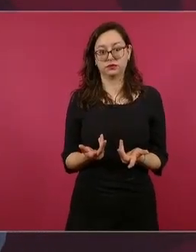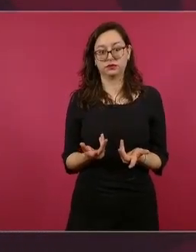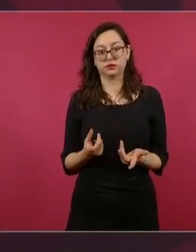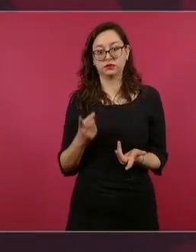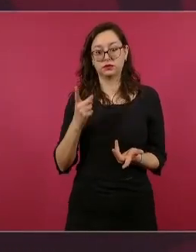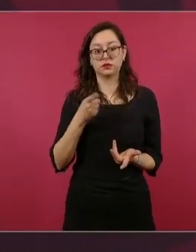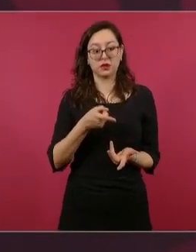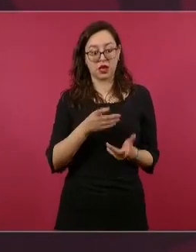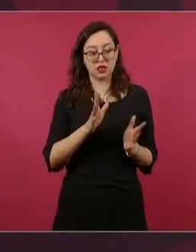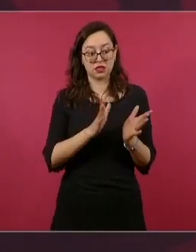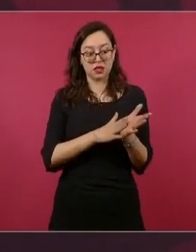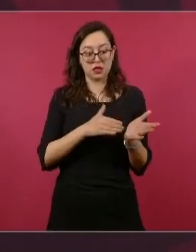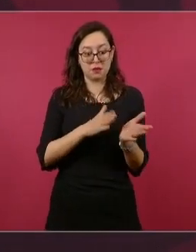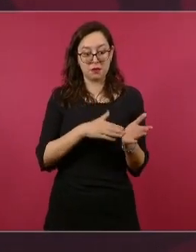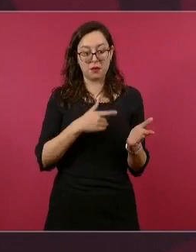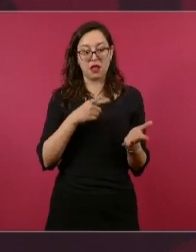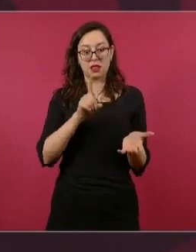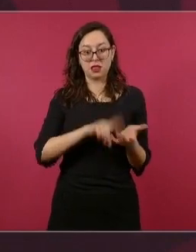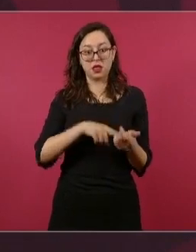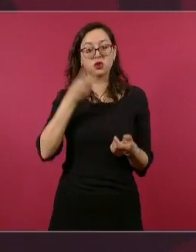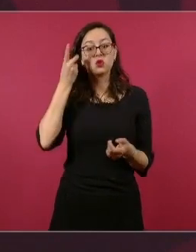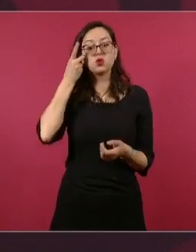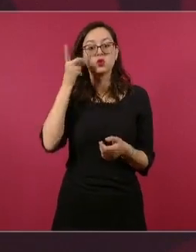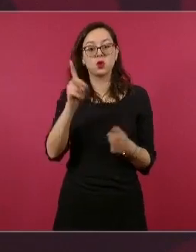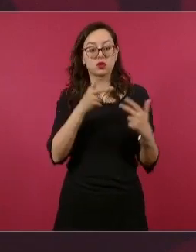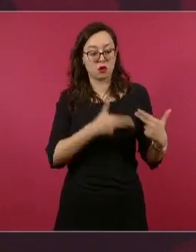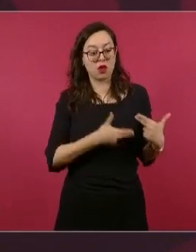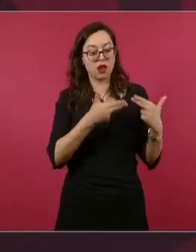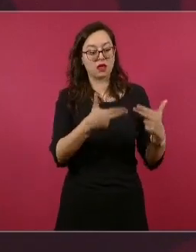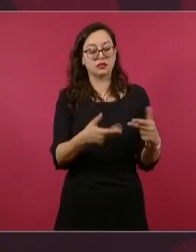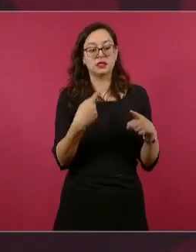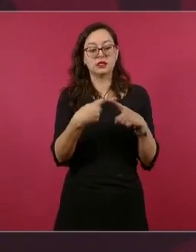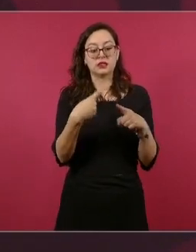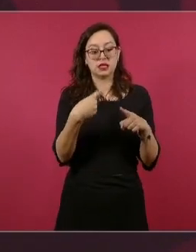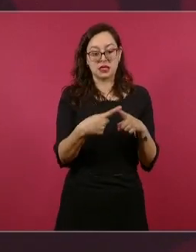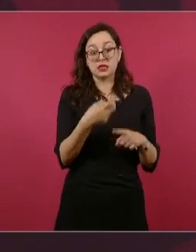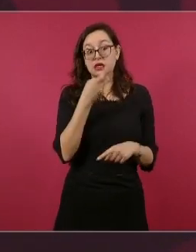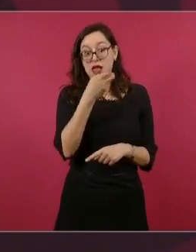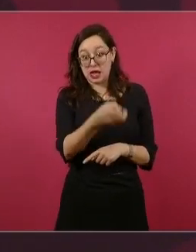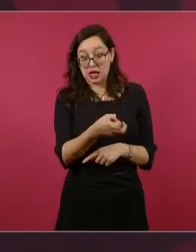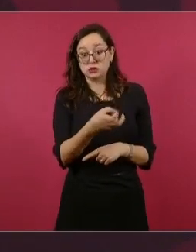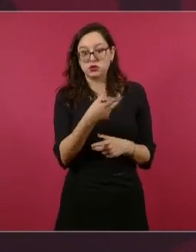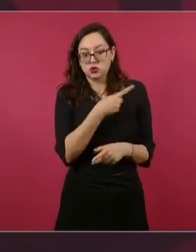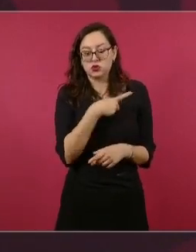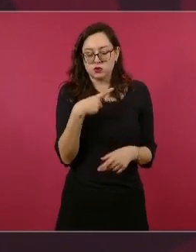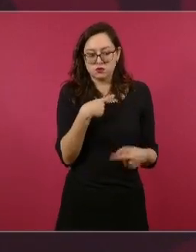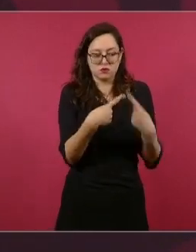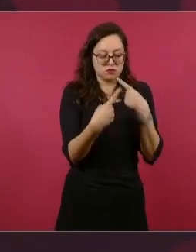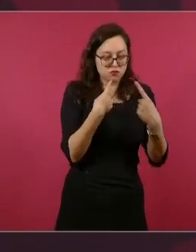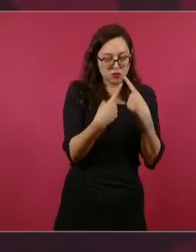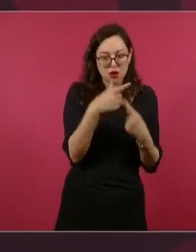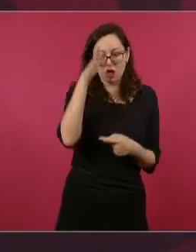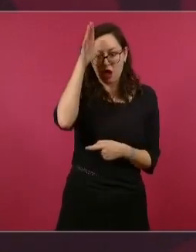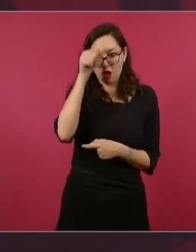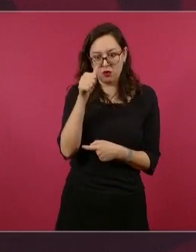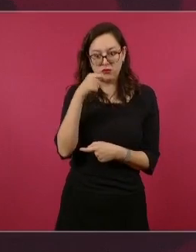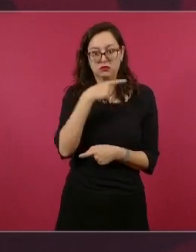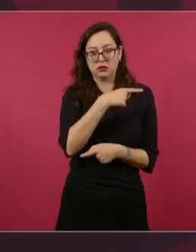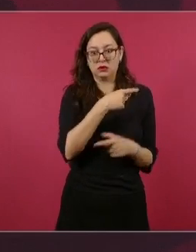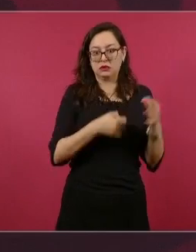las escrituras de la propiedad o de la oposición. Entonces,